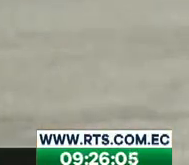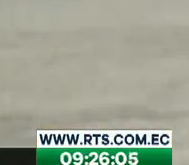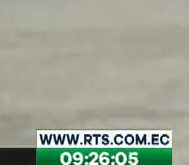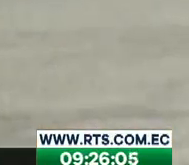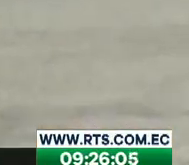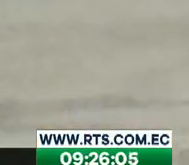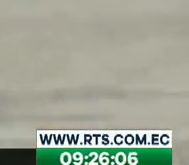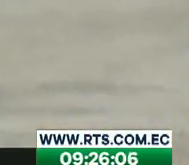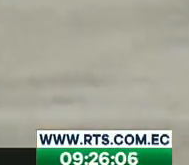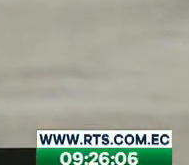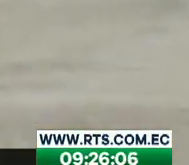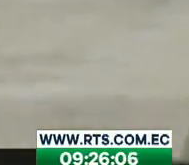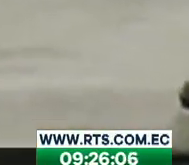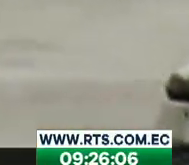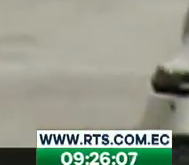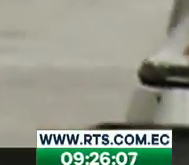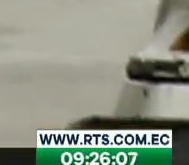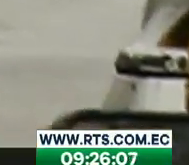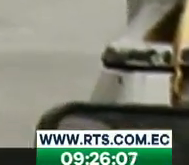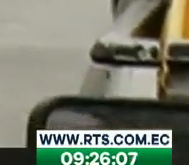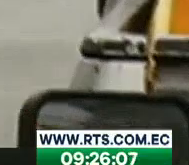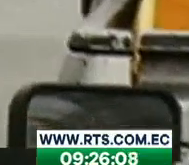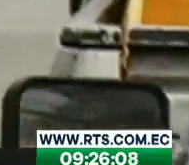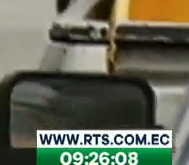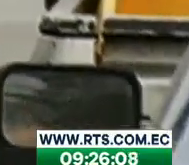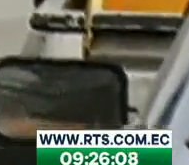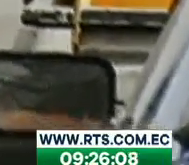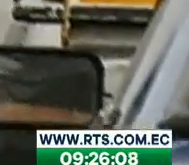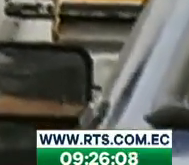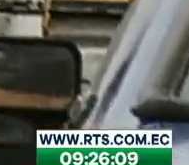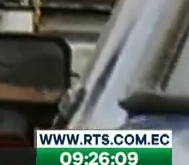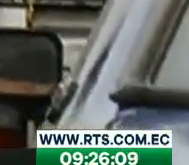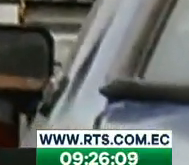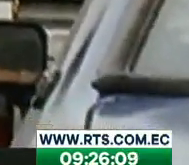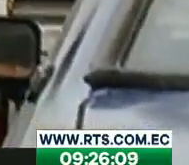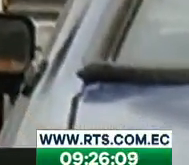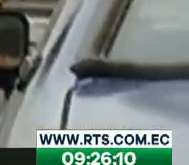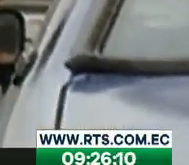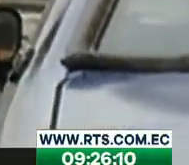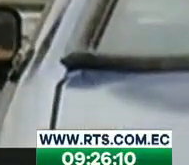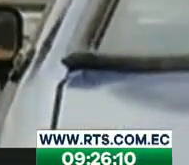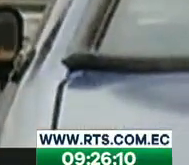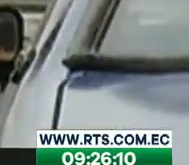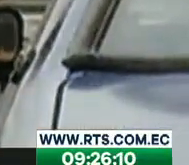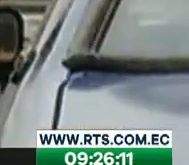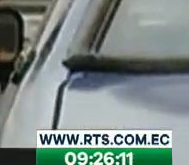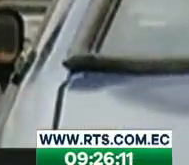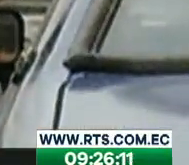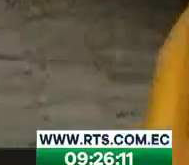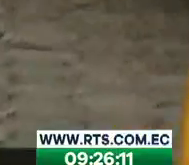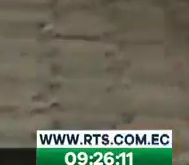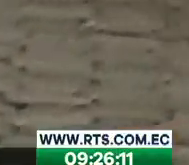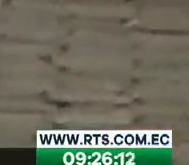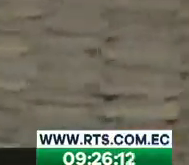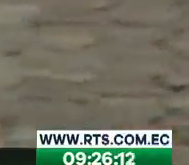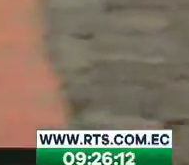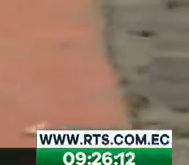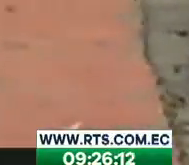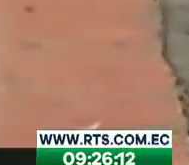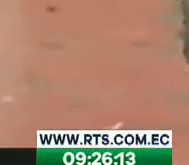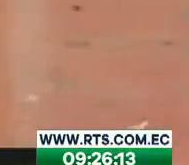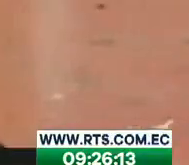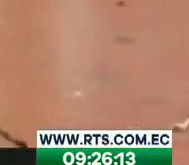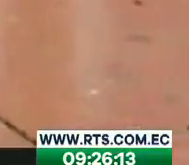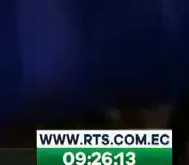llevaron $50 a cada una, los teléfonos, cargadores, gafas, o sea, todo lo que teníamos. Las afectadas no son